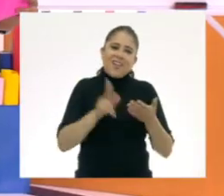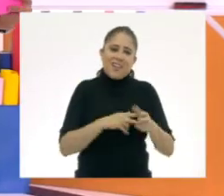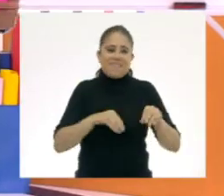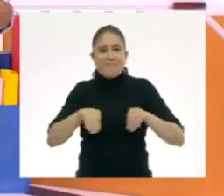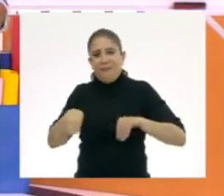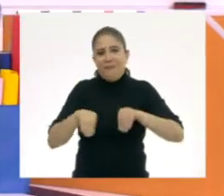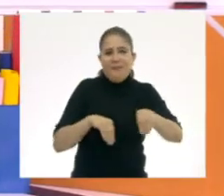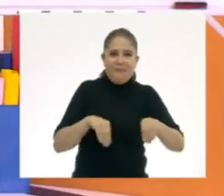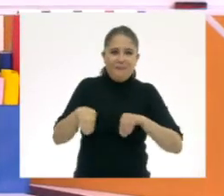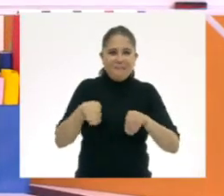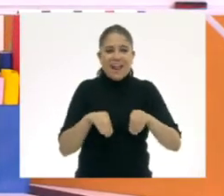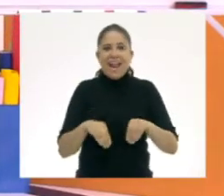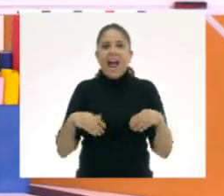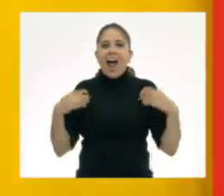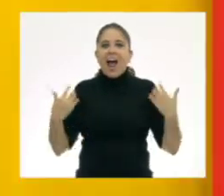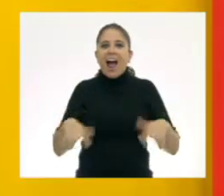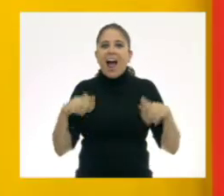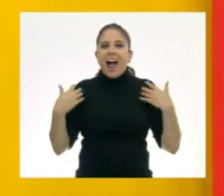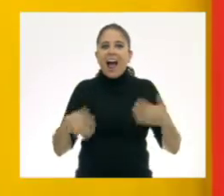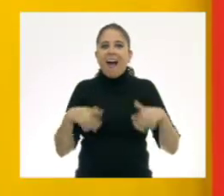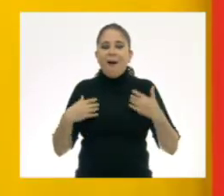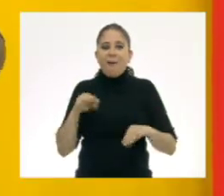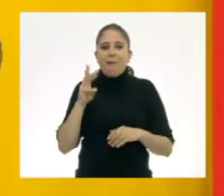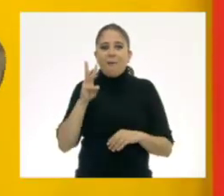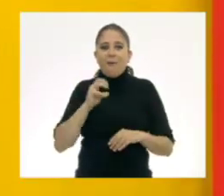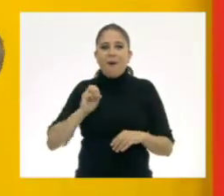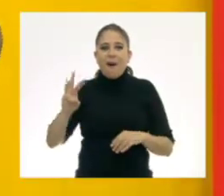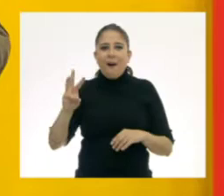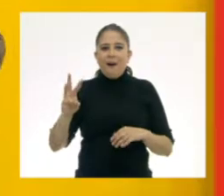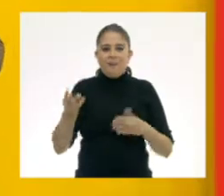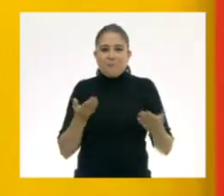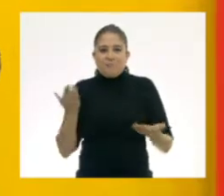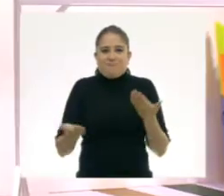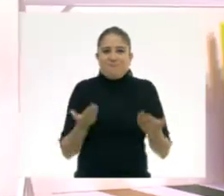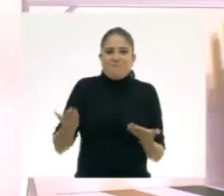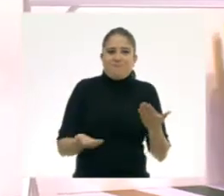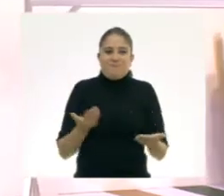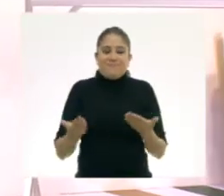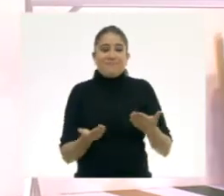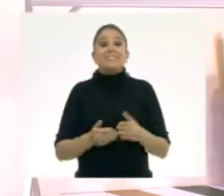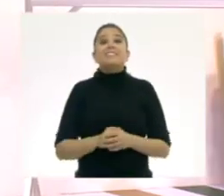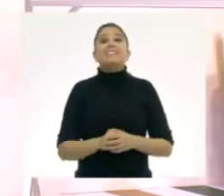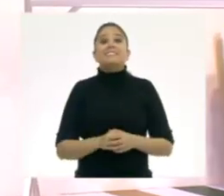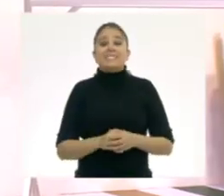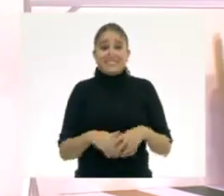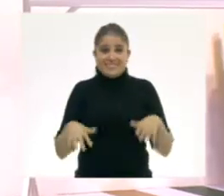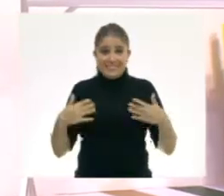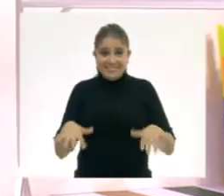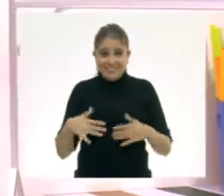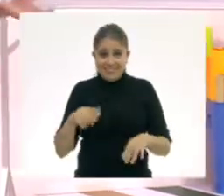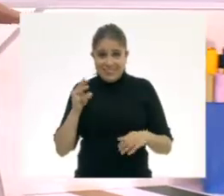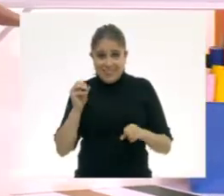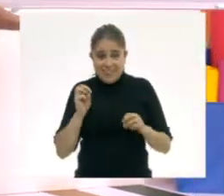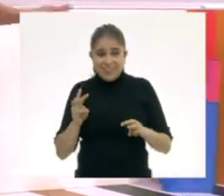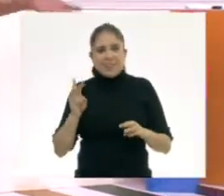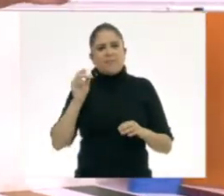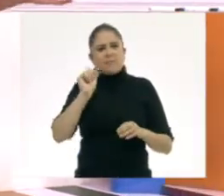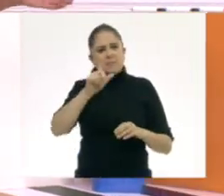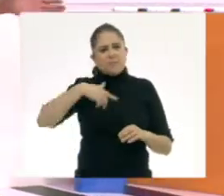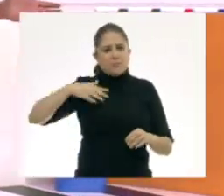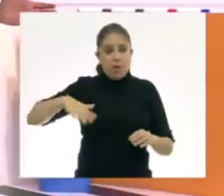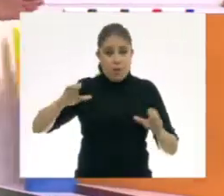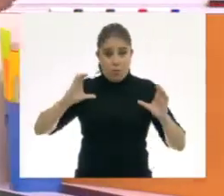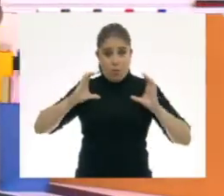mover así. ¡Wow! Muy bien. Bailaste es donde mambo. Nos percatamos, ¿sí? Como te había dicho,